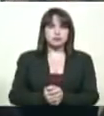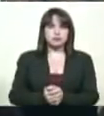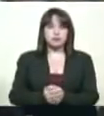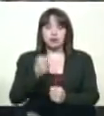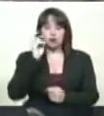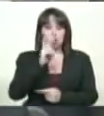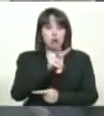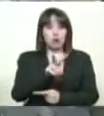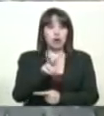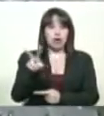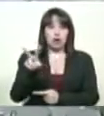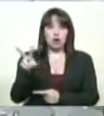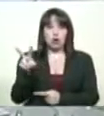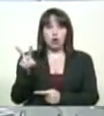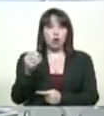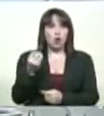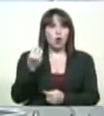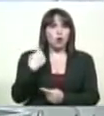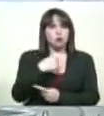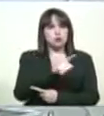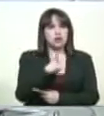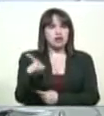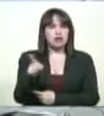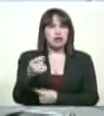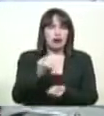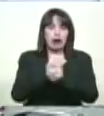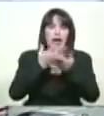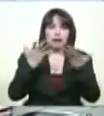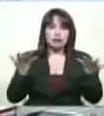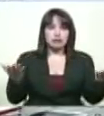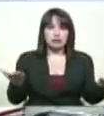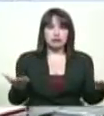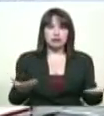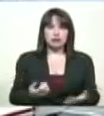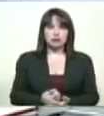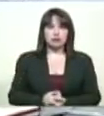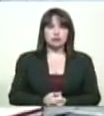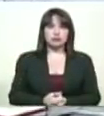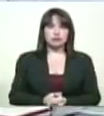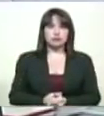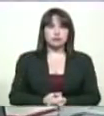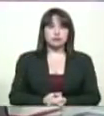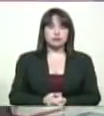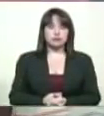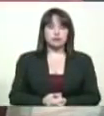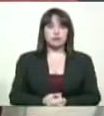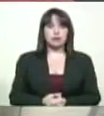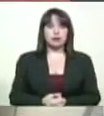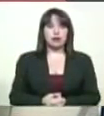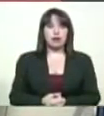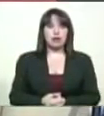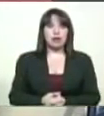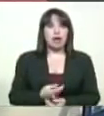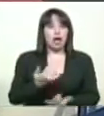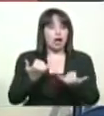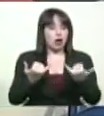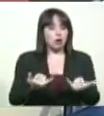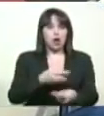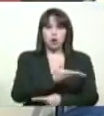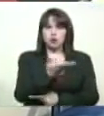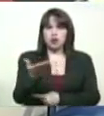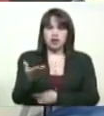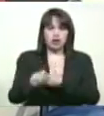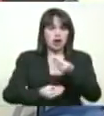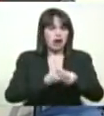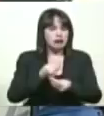grandeza porque esto modifica todo el accionar diario de ustedes como líderes y